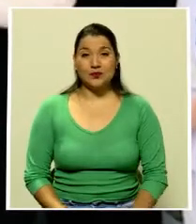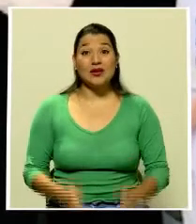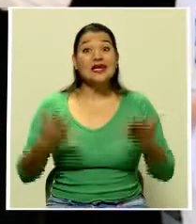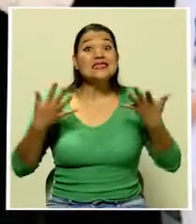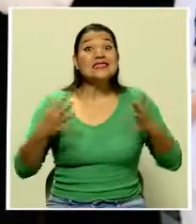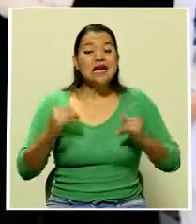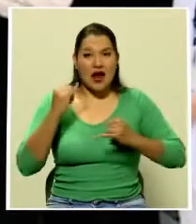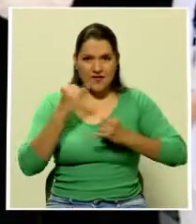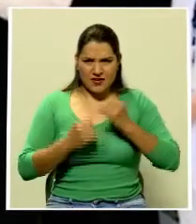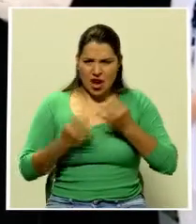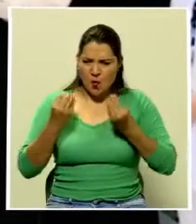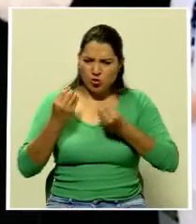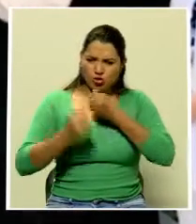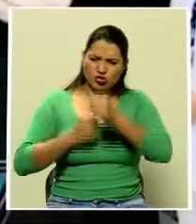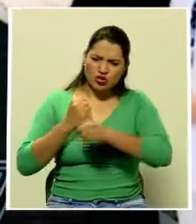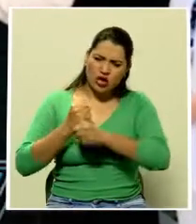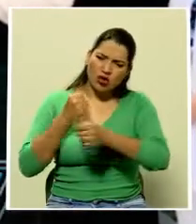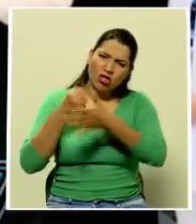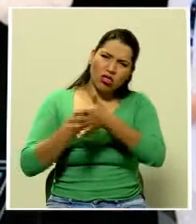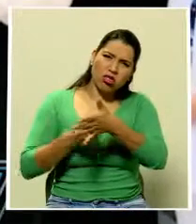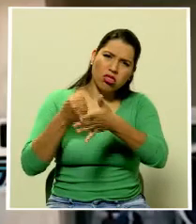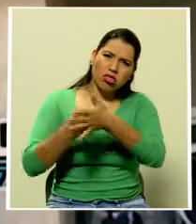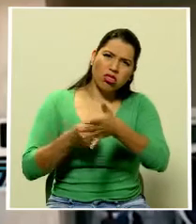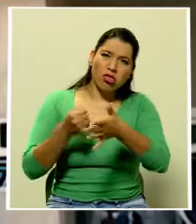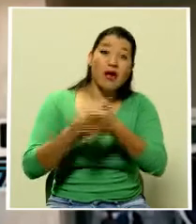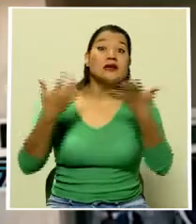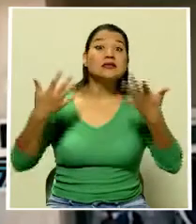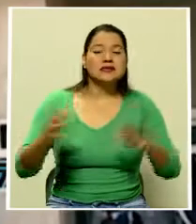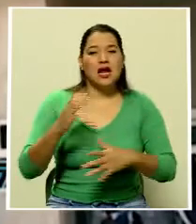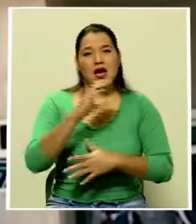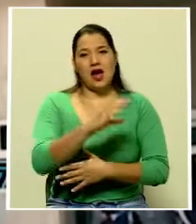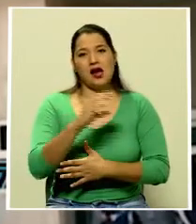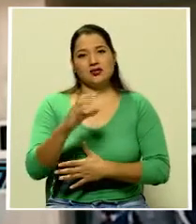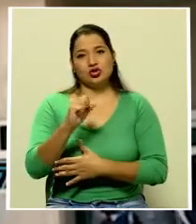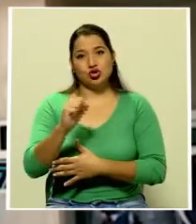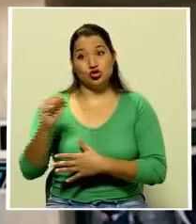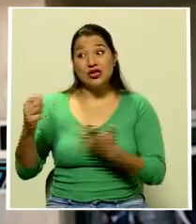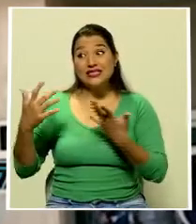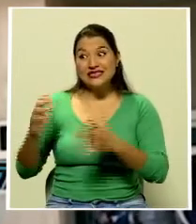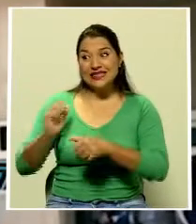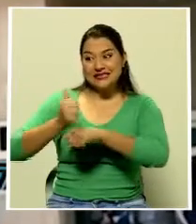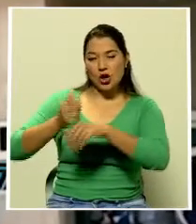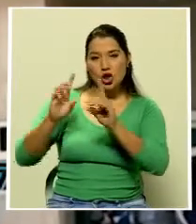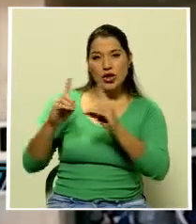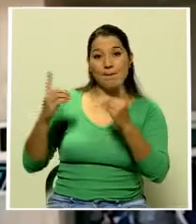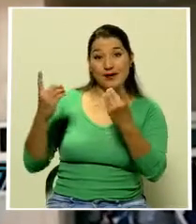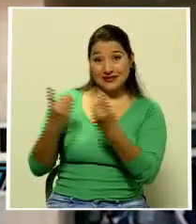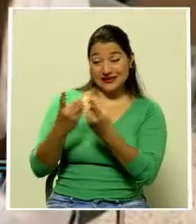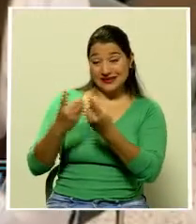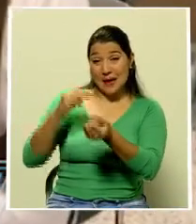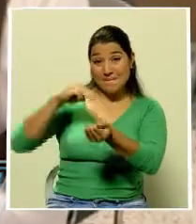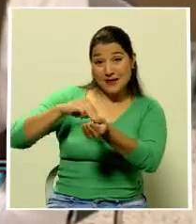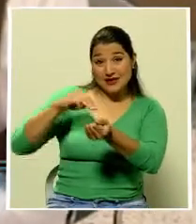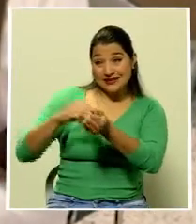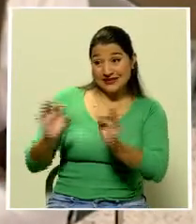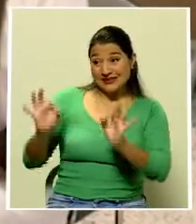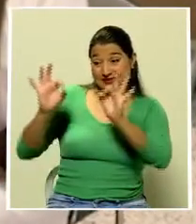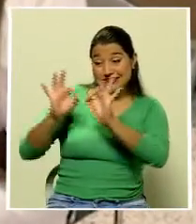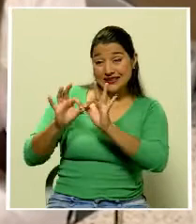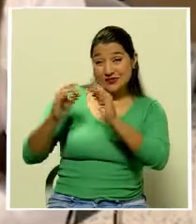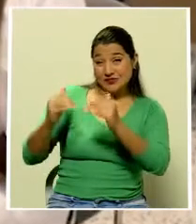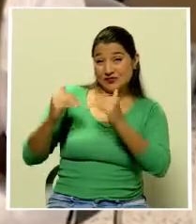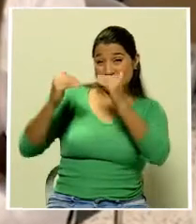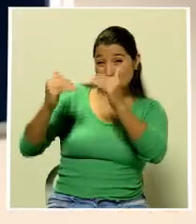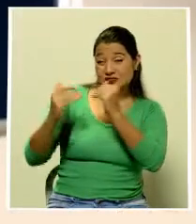Finalmente, tras años de luchas, la Caja Costarricense de Seguro Social inauguró la Unidad de Medicina Reproductiva de Alta Complejidad el 17 de julio